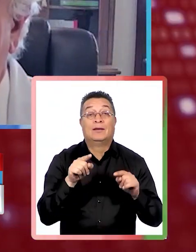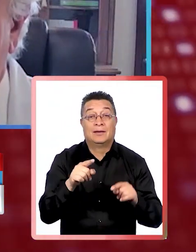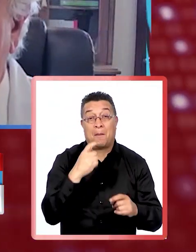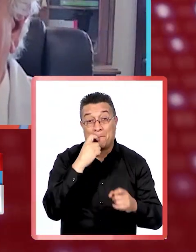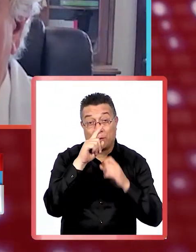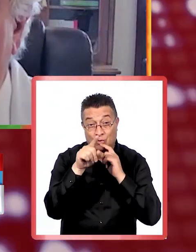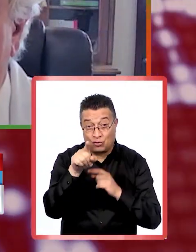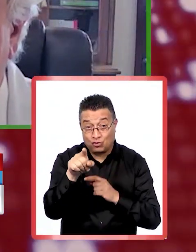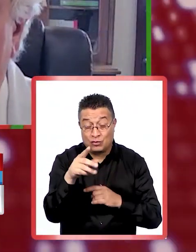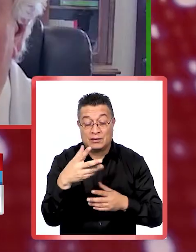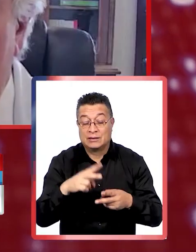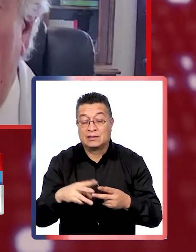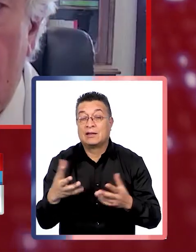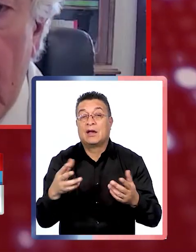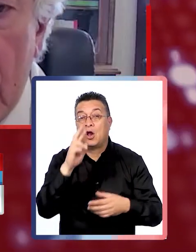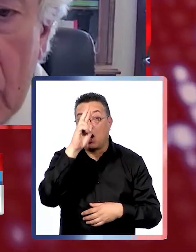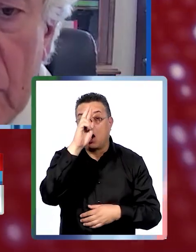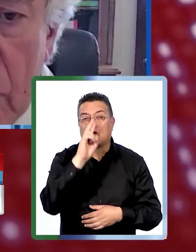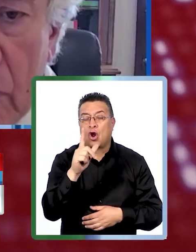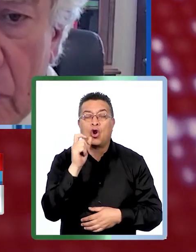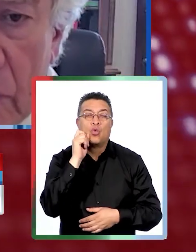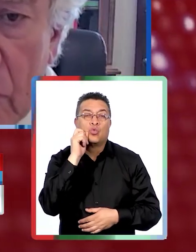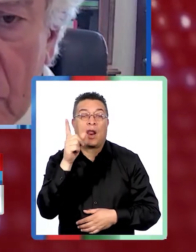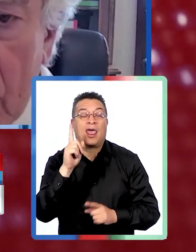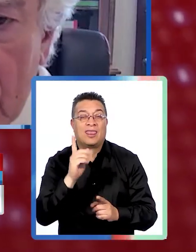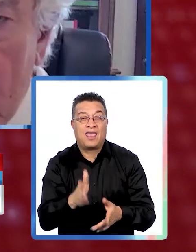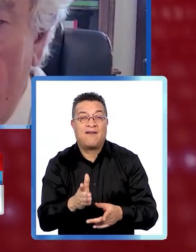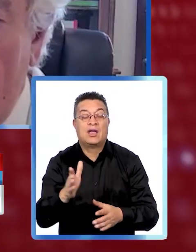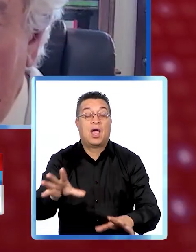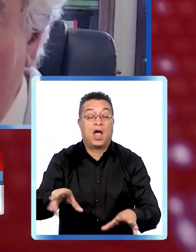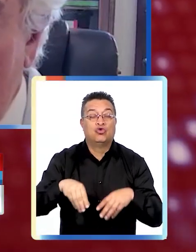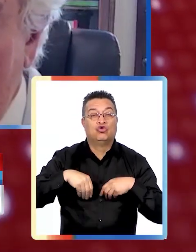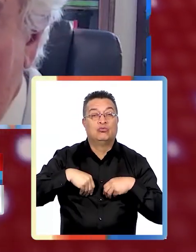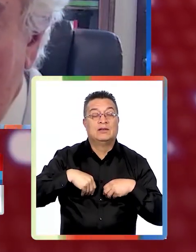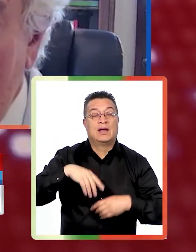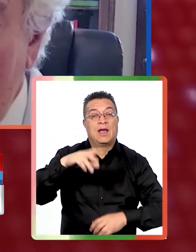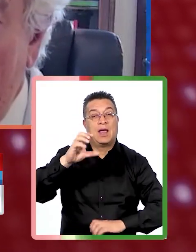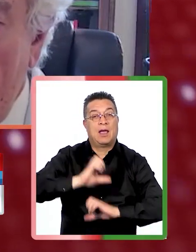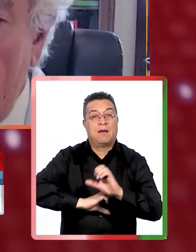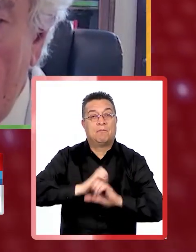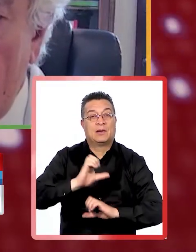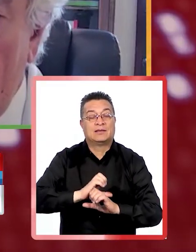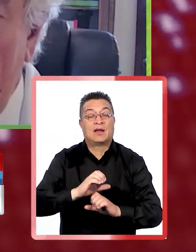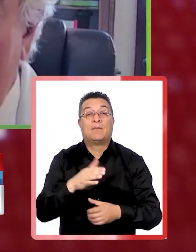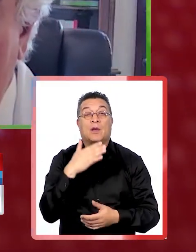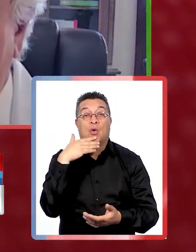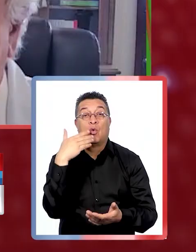ustedes realizaron es, ¿qué rol cree que deberían asumir las empresas en el